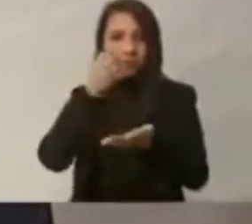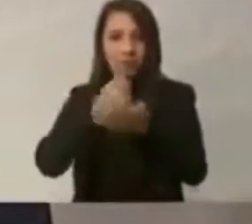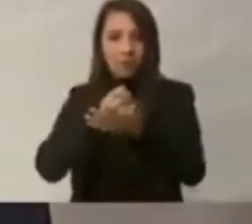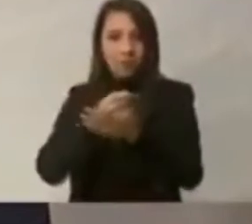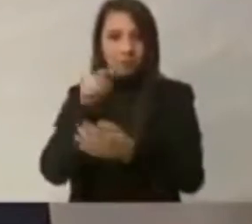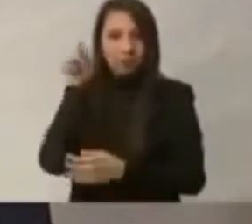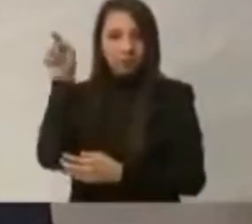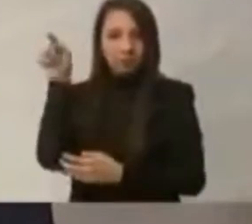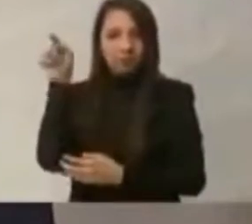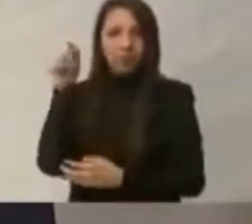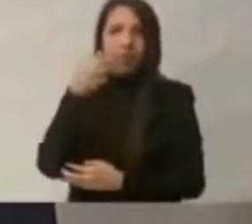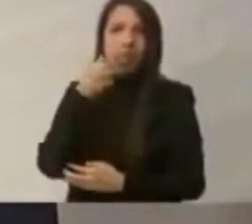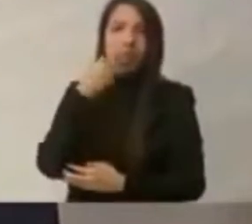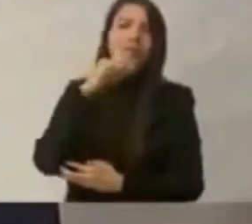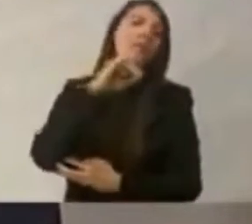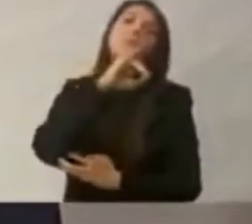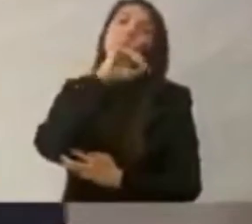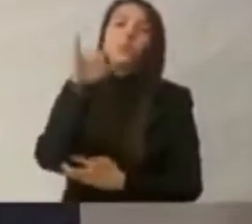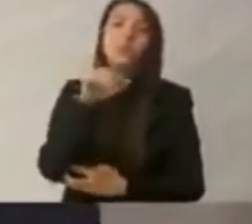Juan Guerra,